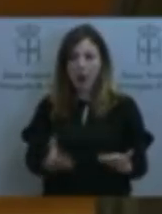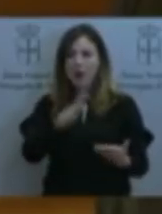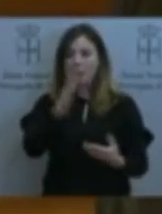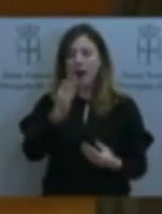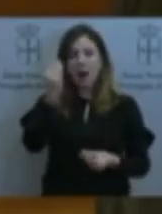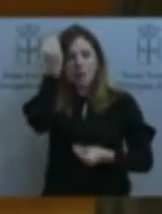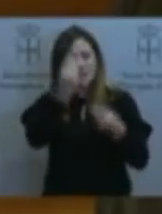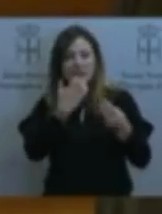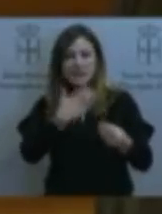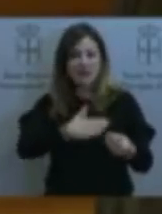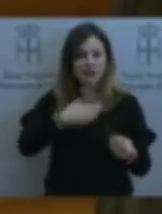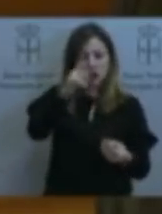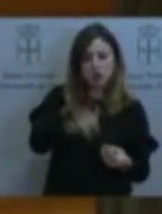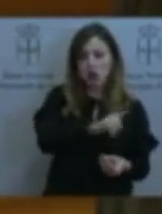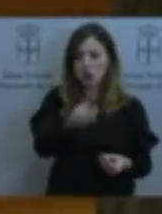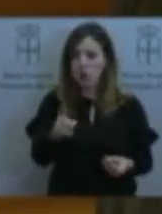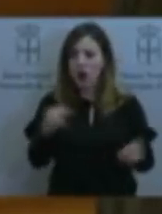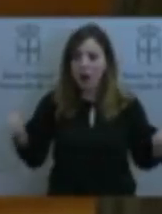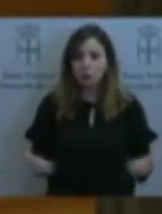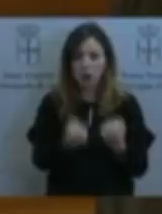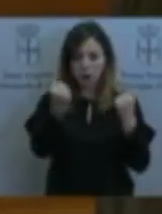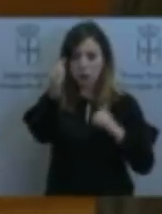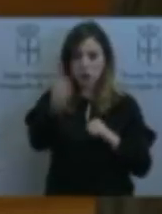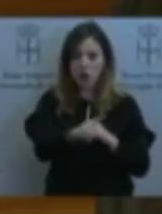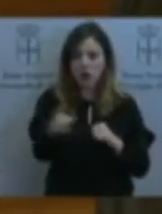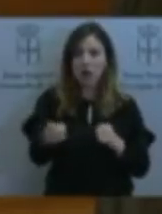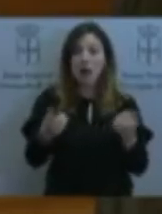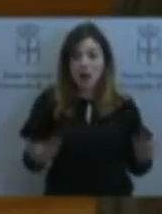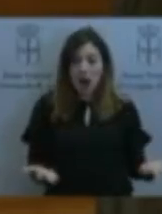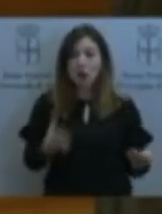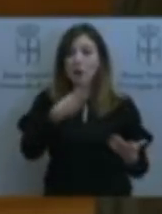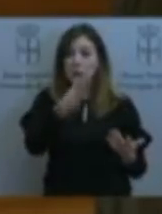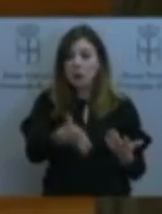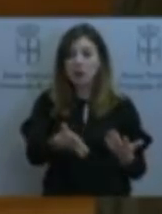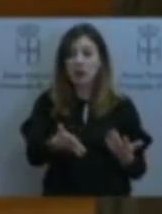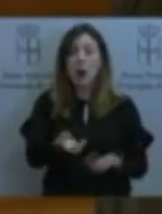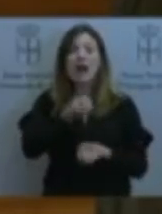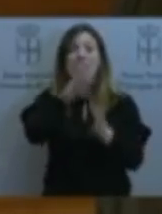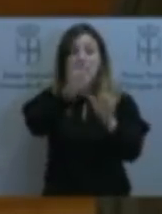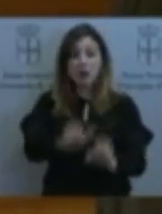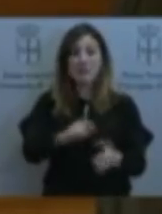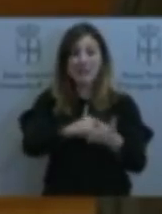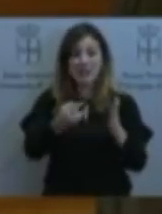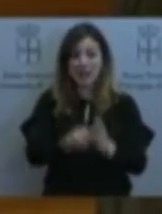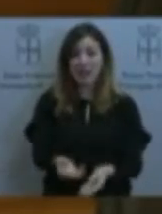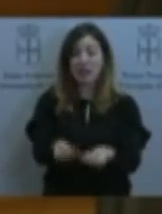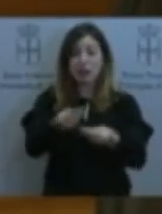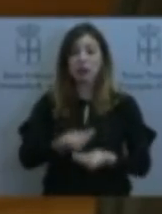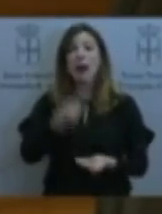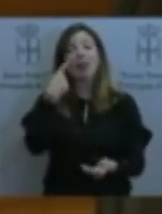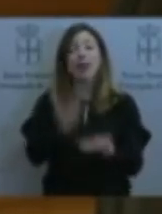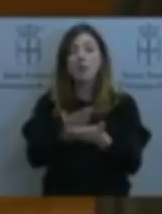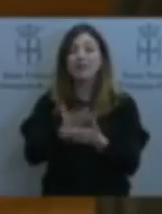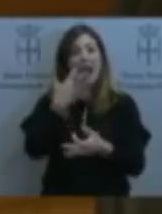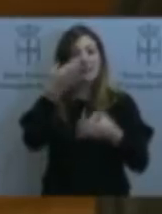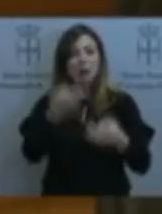actuación. Oiga, por supuesto, porque me han dado los informes técnicos que acreditan, que aseguran que el trabajo está bien hecho, que la